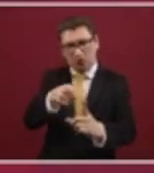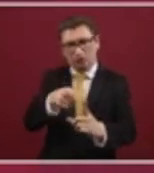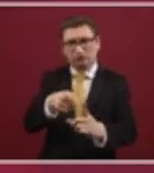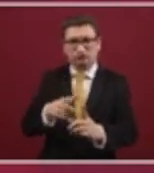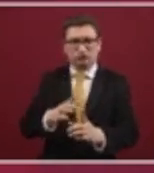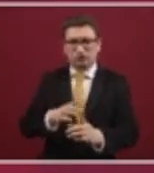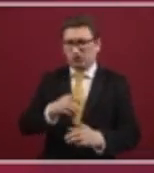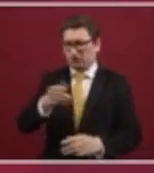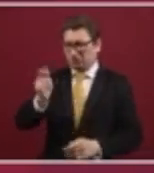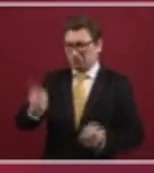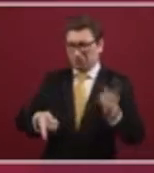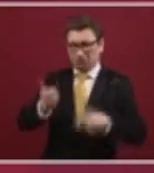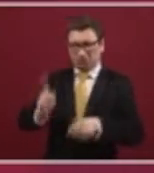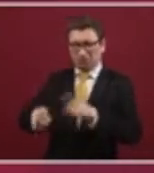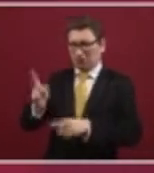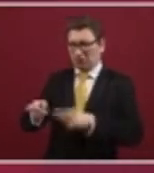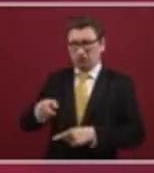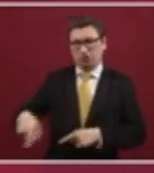tienen que disciplinarse.